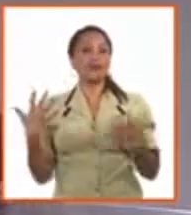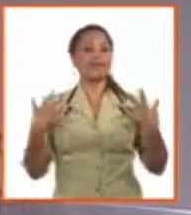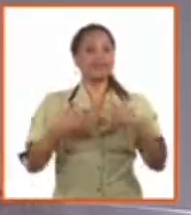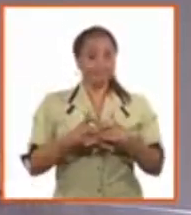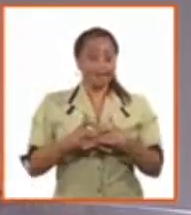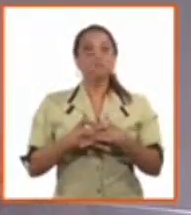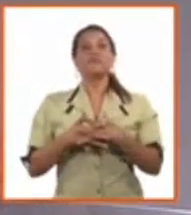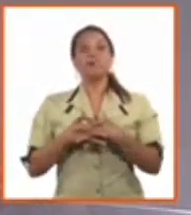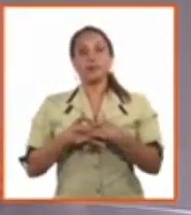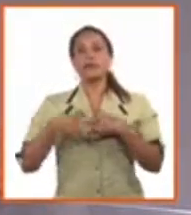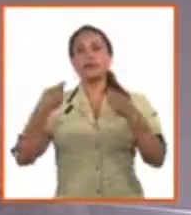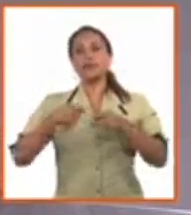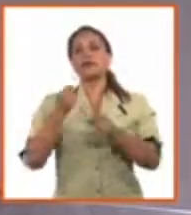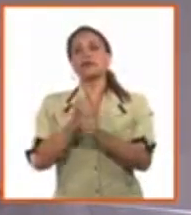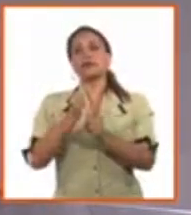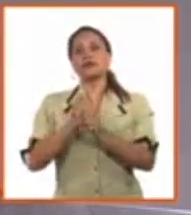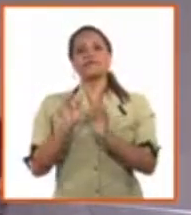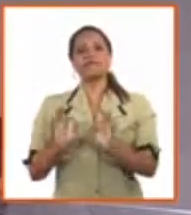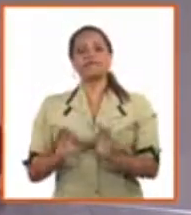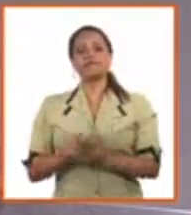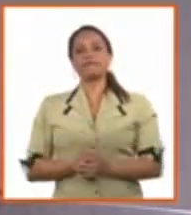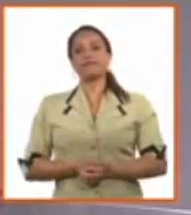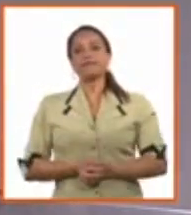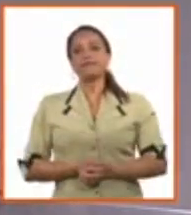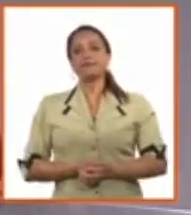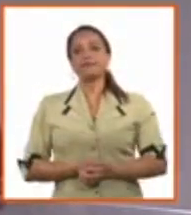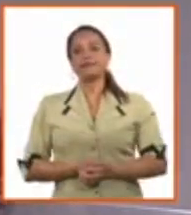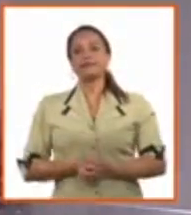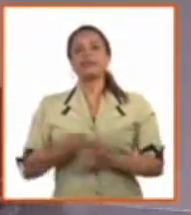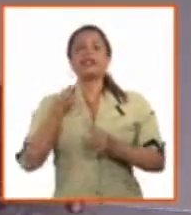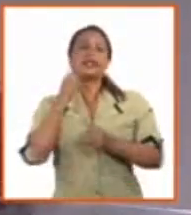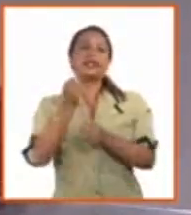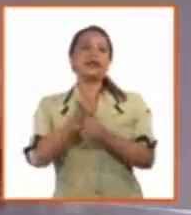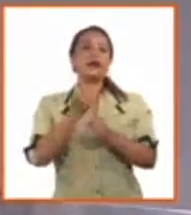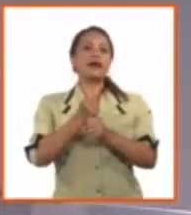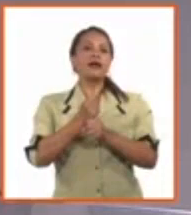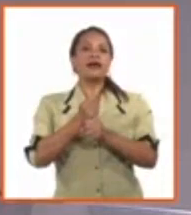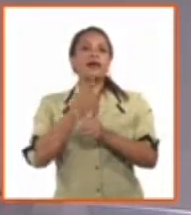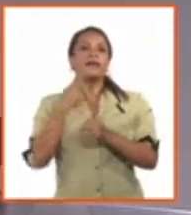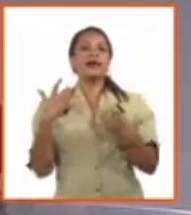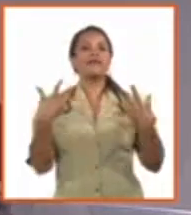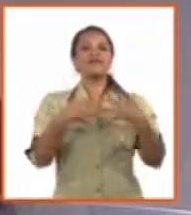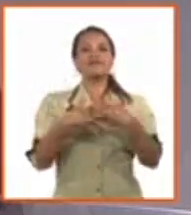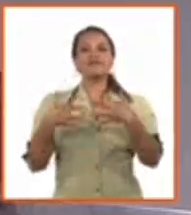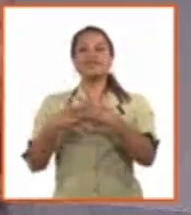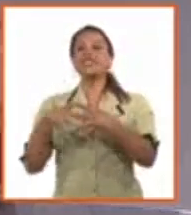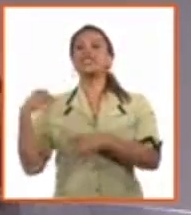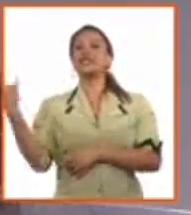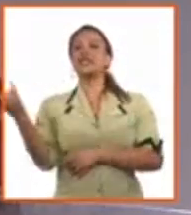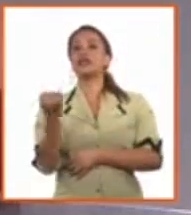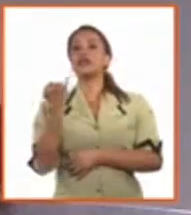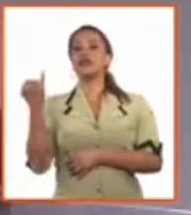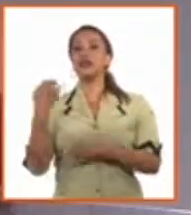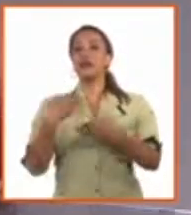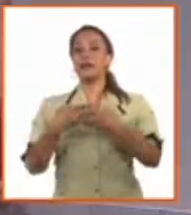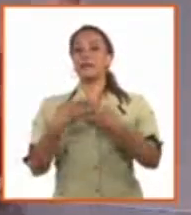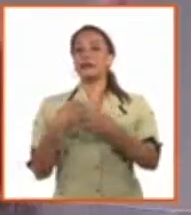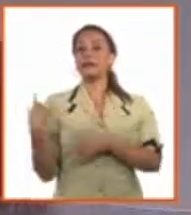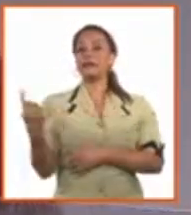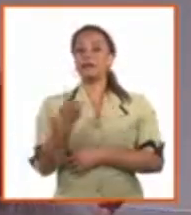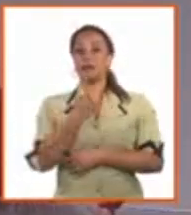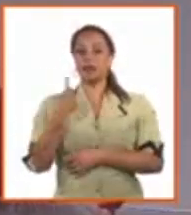tenemos que también identificar y crear capacidades para internacionalizar nuestra industria para